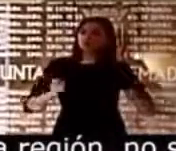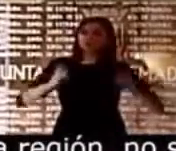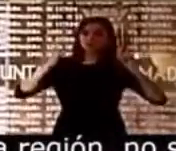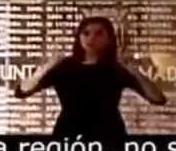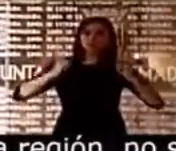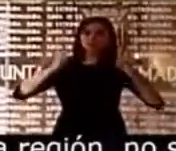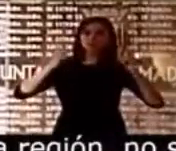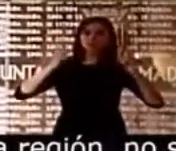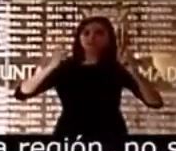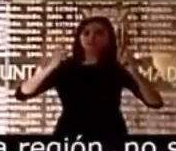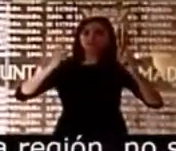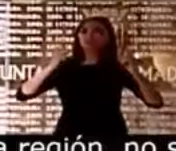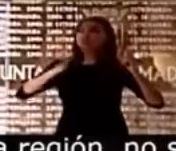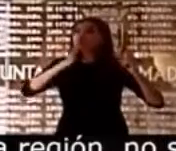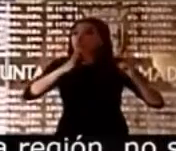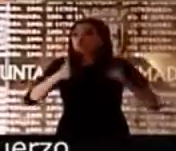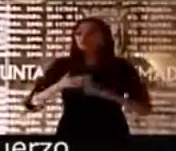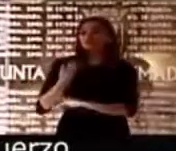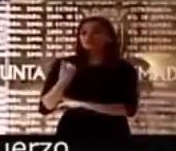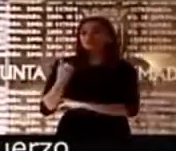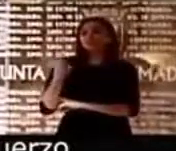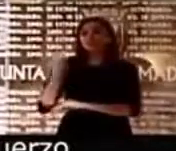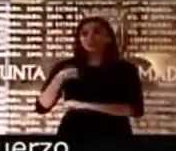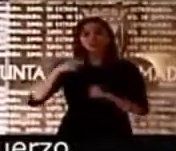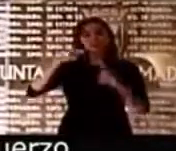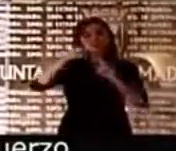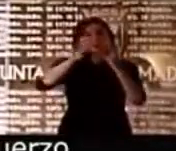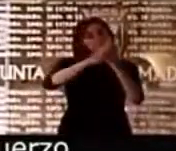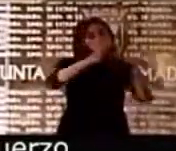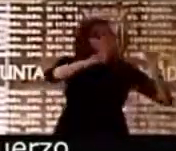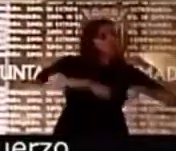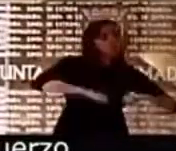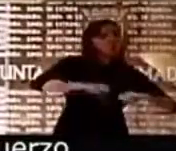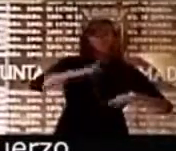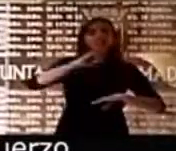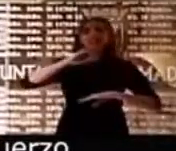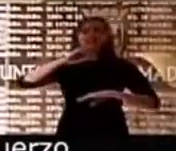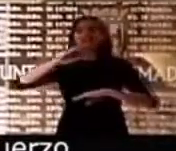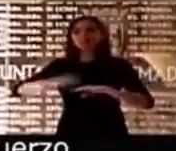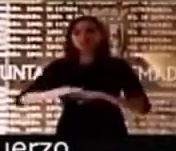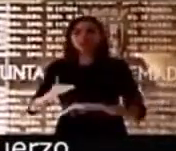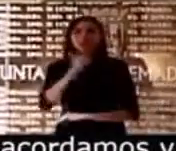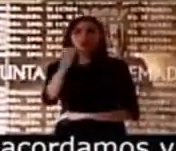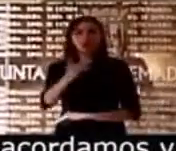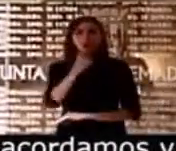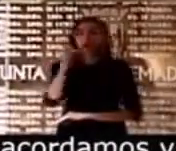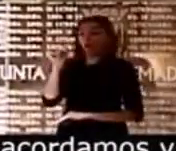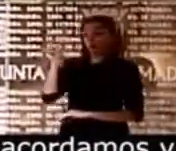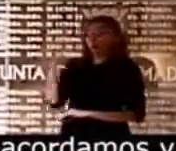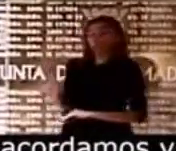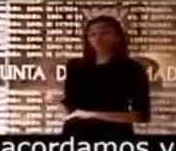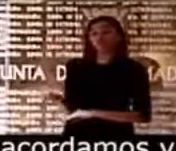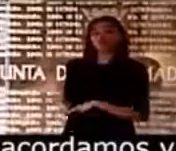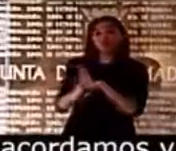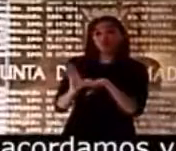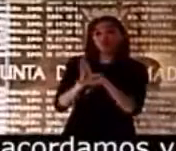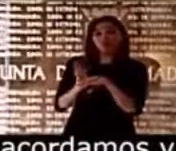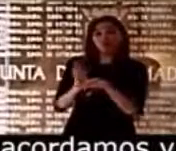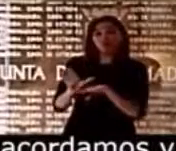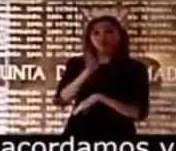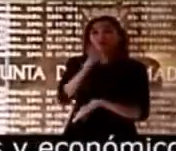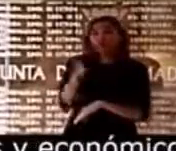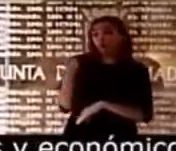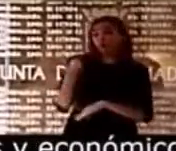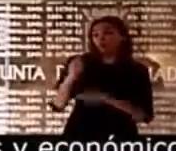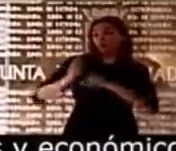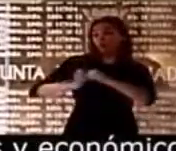importante en el cumplimiento de aquello que acordamos, y aquí está la consejera con los agentes sociales y económicos cuando firmamos una estrategia de empleo